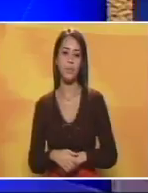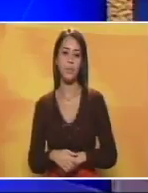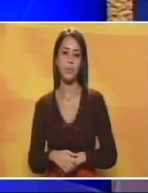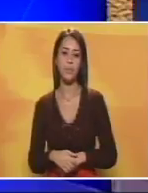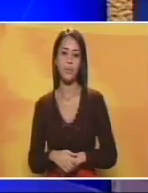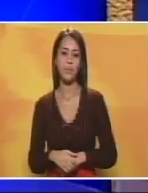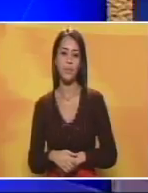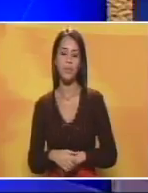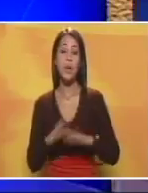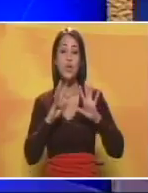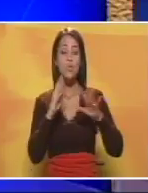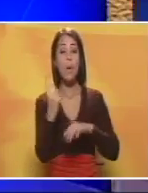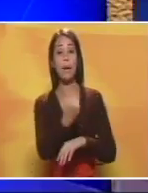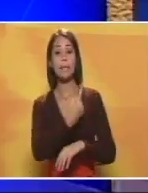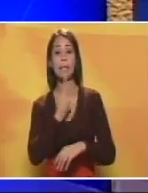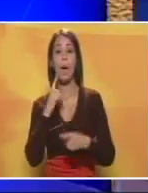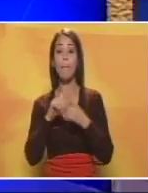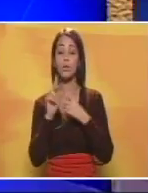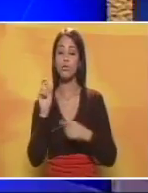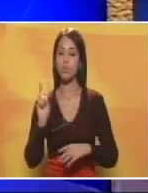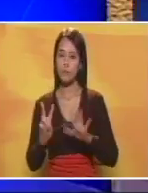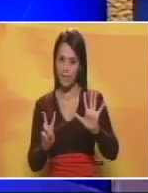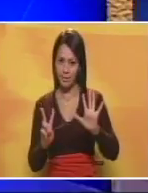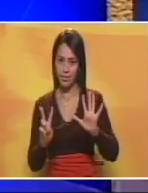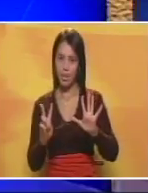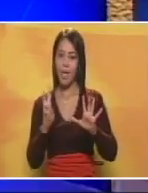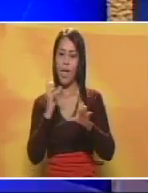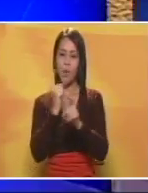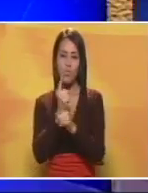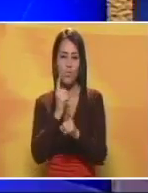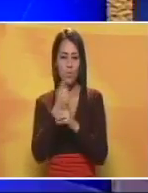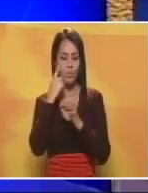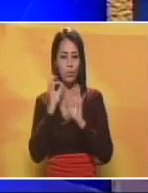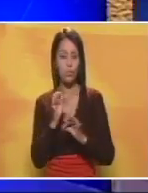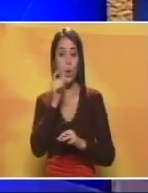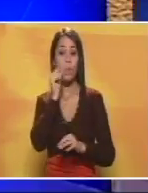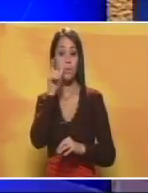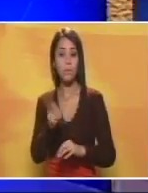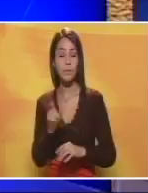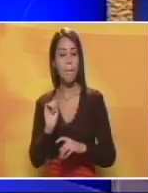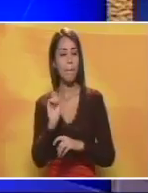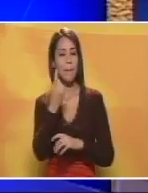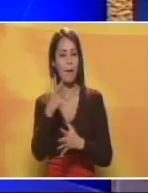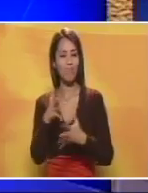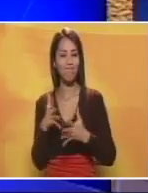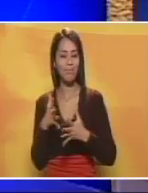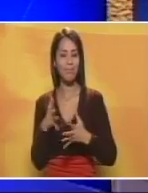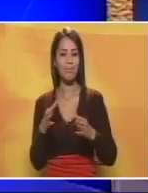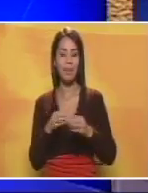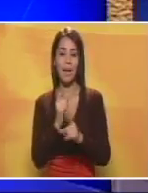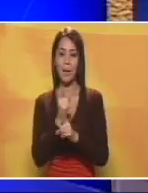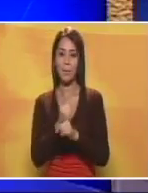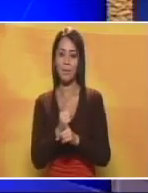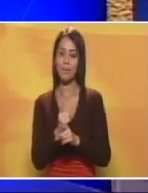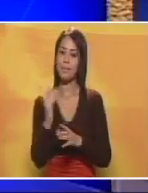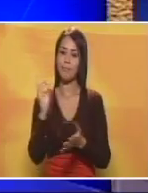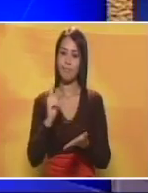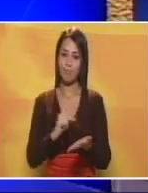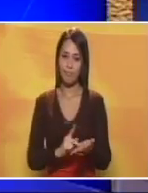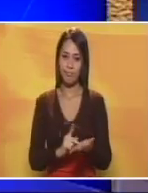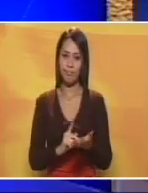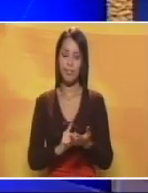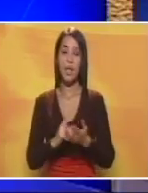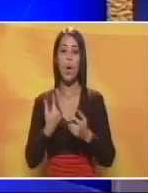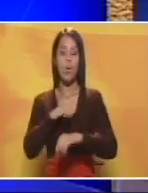de Chicago 9-7 en una jornada en la que Martín Pérez ganó su primer juego de la campaña tras regresar de una operación en el